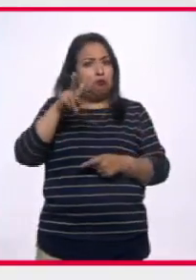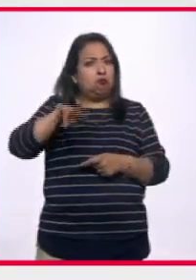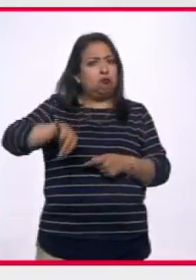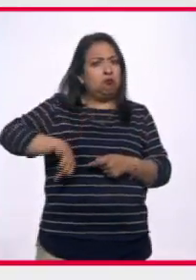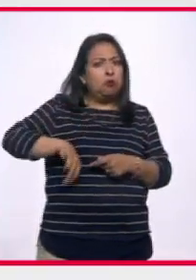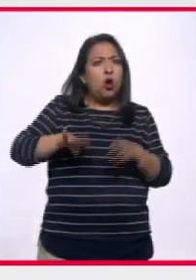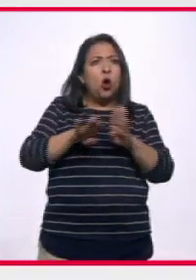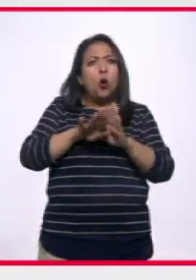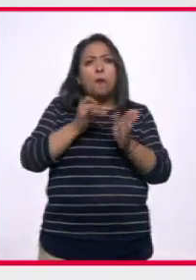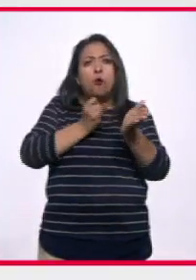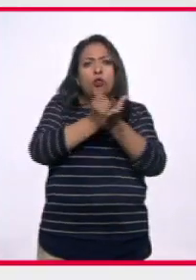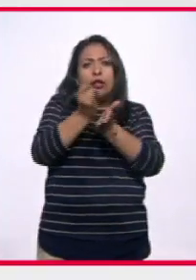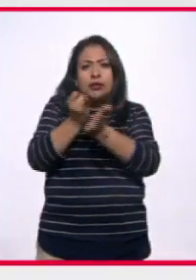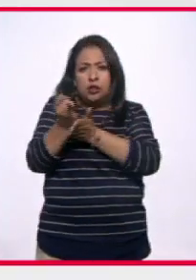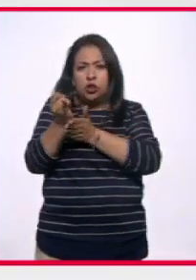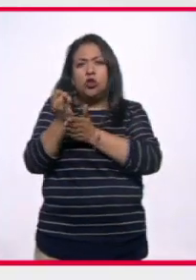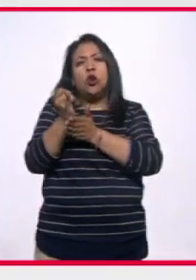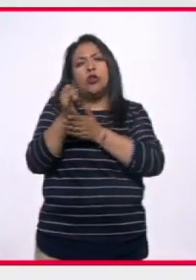la